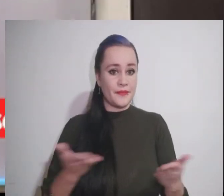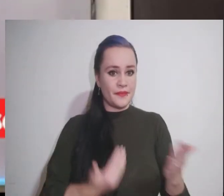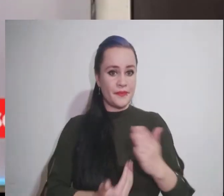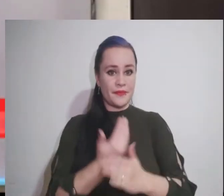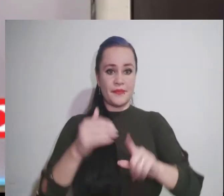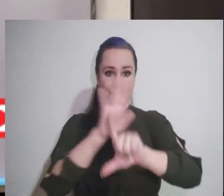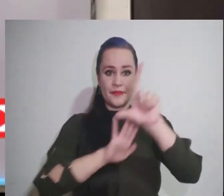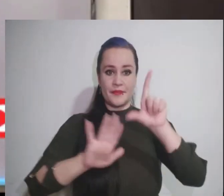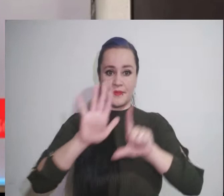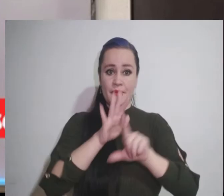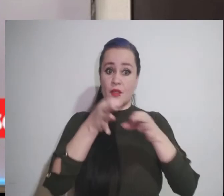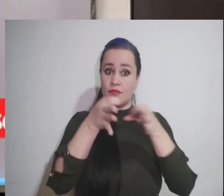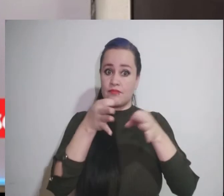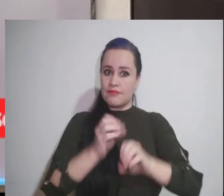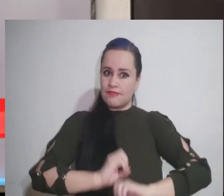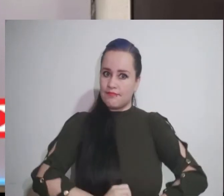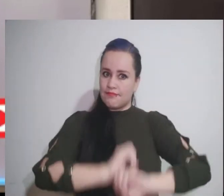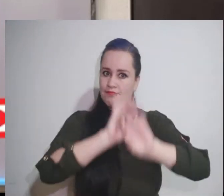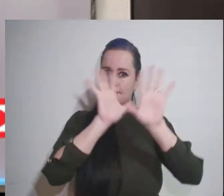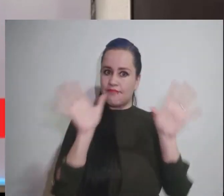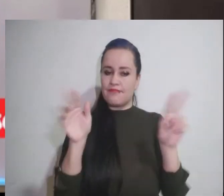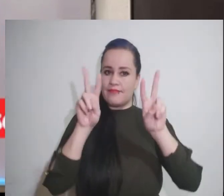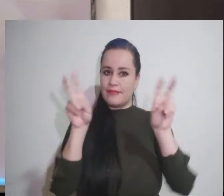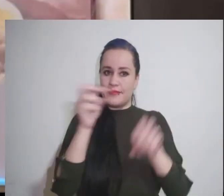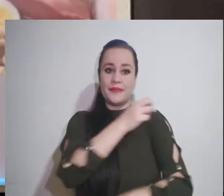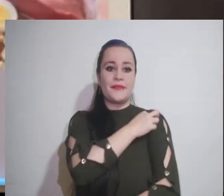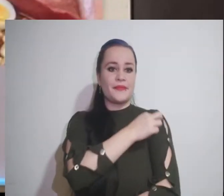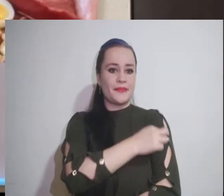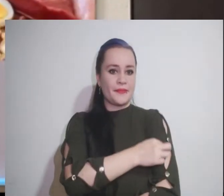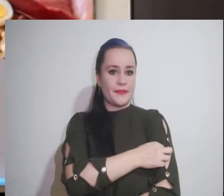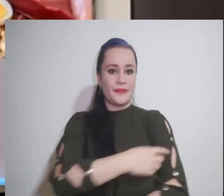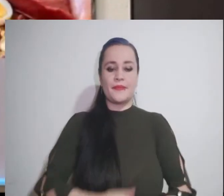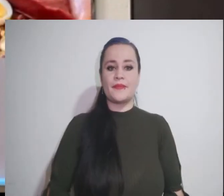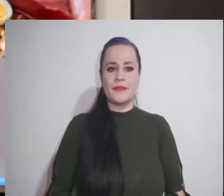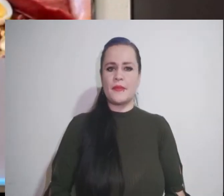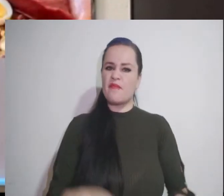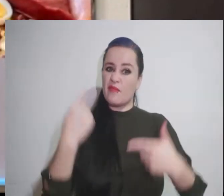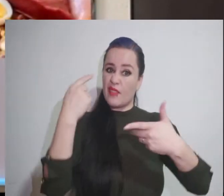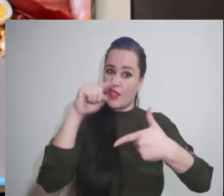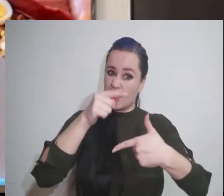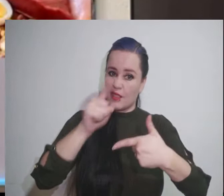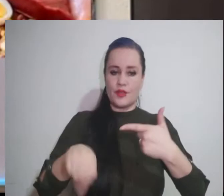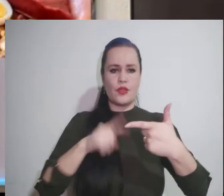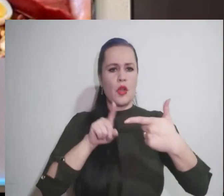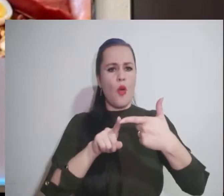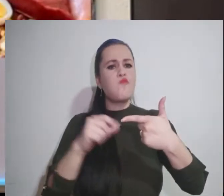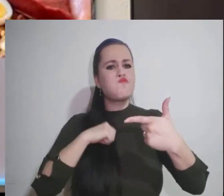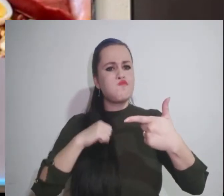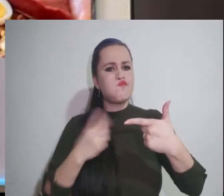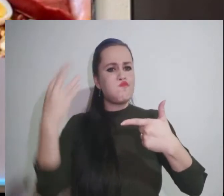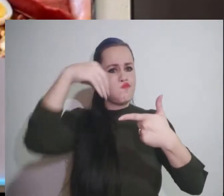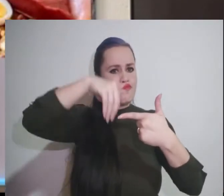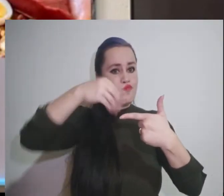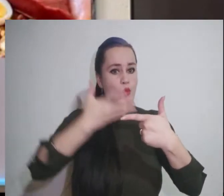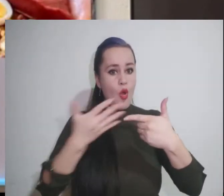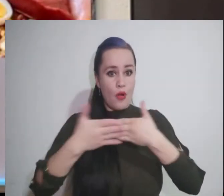Bienvenidos a un nuevo video. En esta ocasión vamos a explicar el tema de proteínas. ¿Qué son las proteínas? ¿De qué elementos están formadas